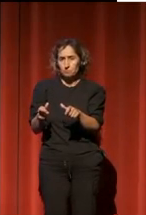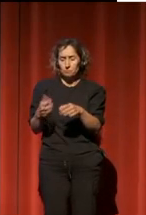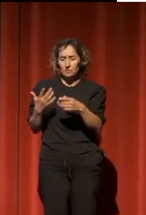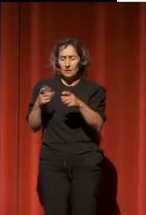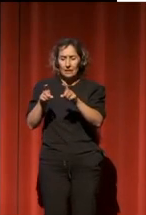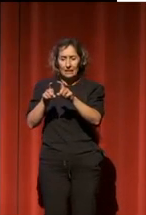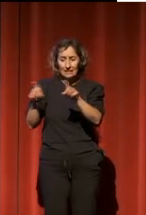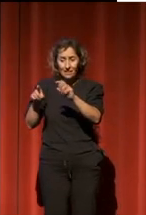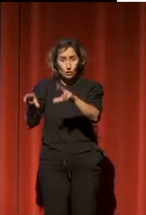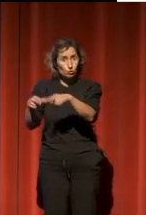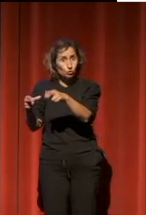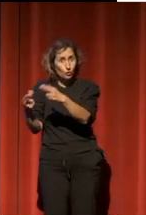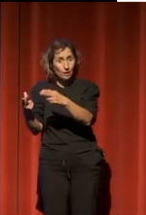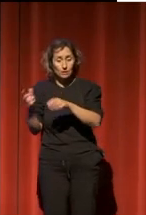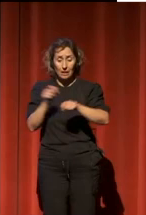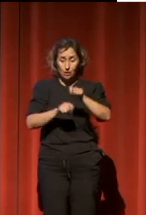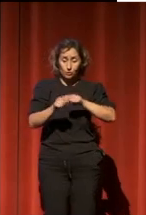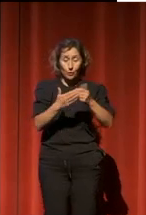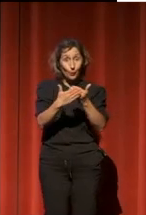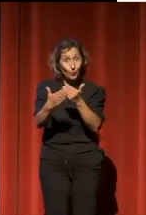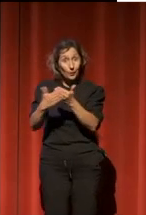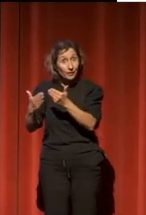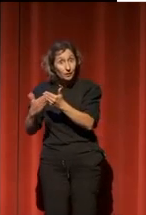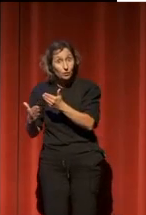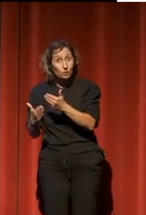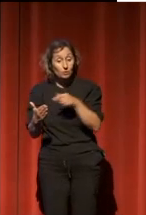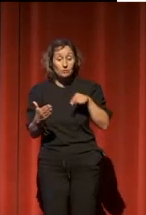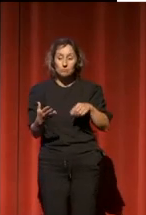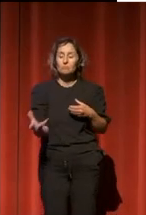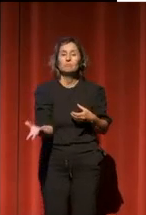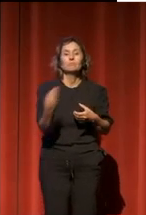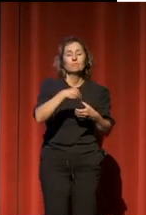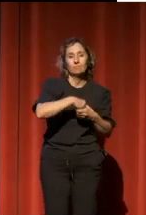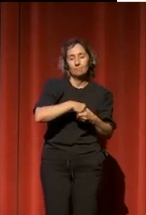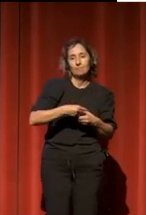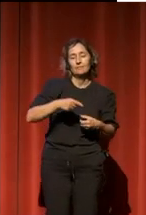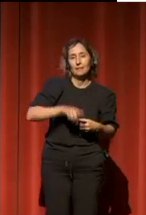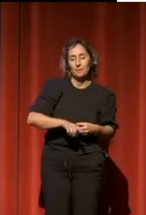de la zona de la zona asociaciones vecinales formaban formaban